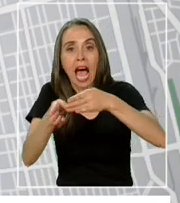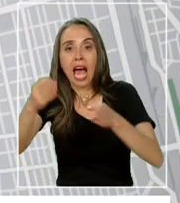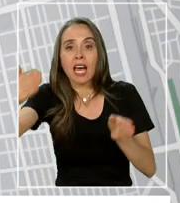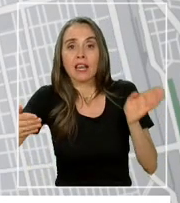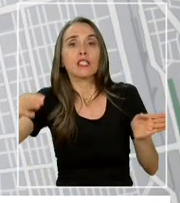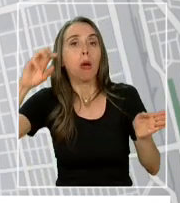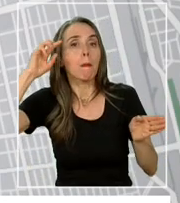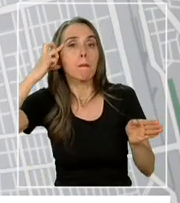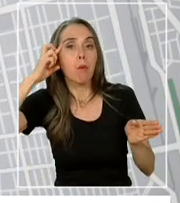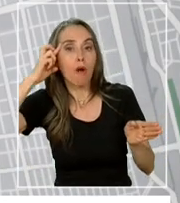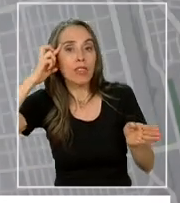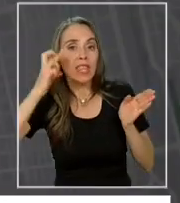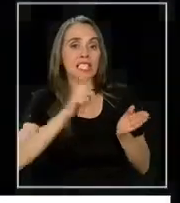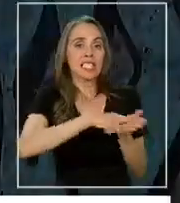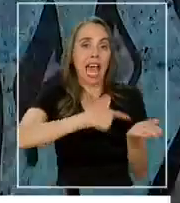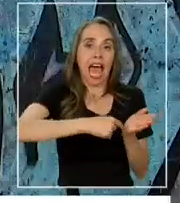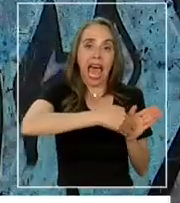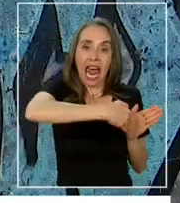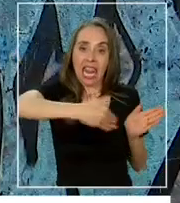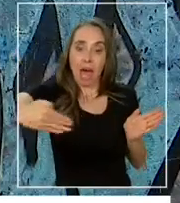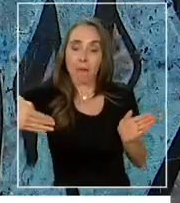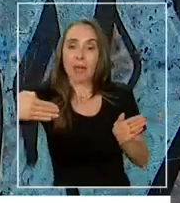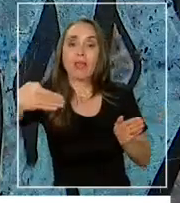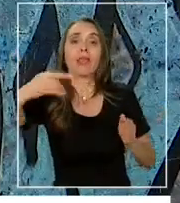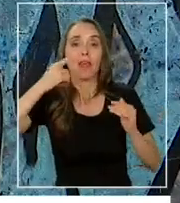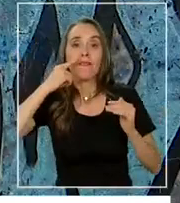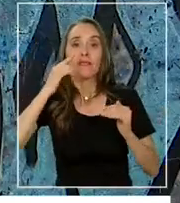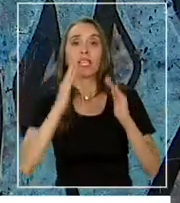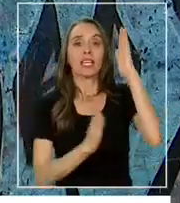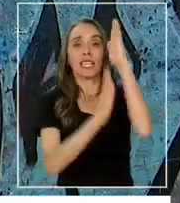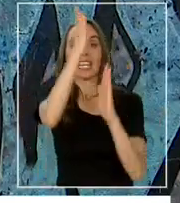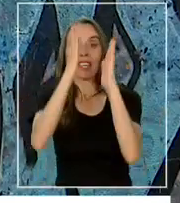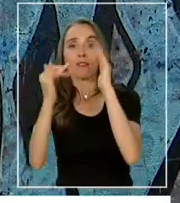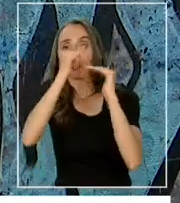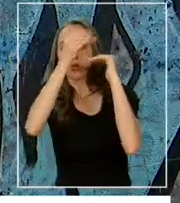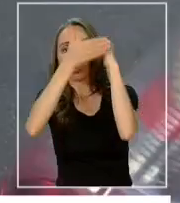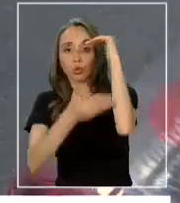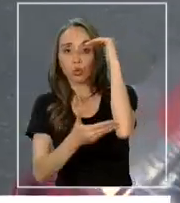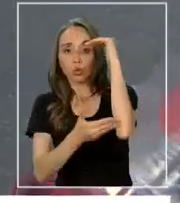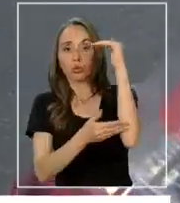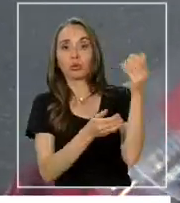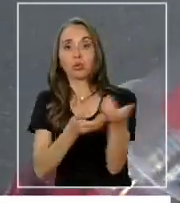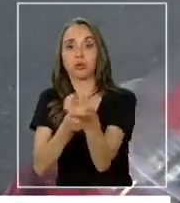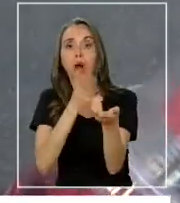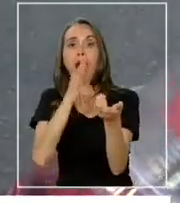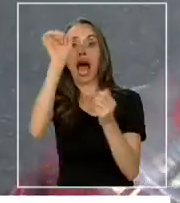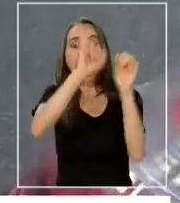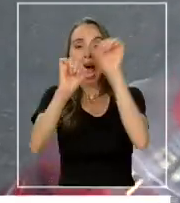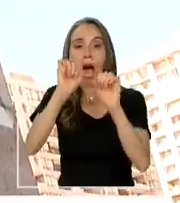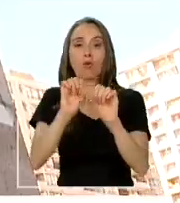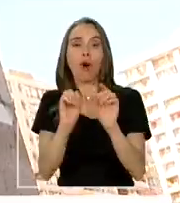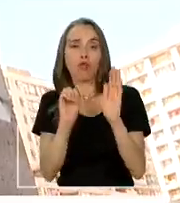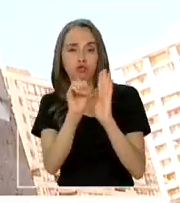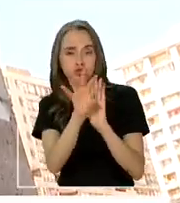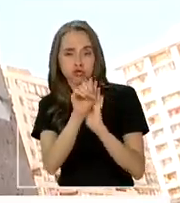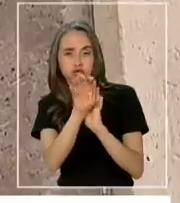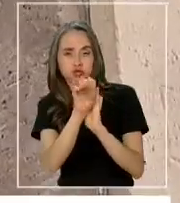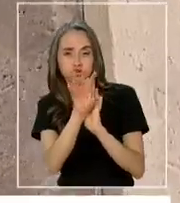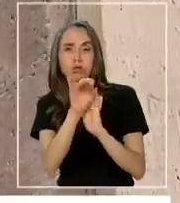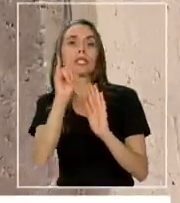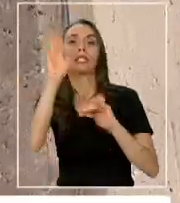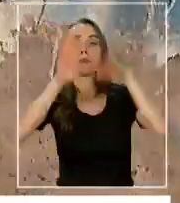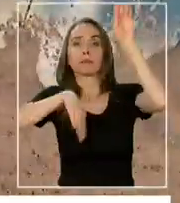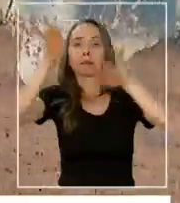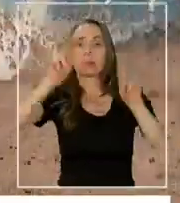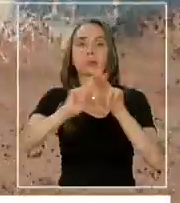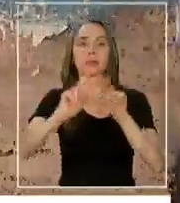las fachadas de distintos edificios emplazados en la zona a través de limpieza con agua, hidroarenado y mantención de los